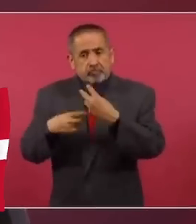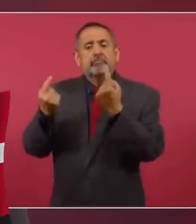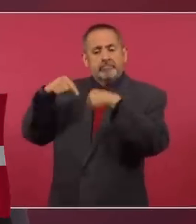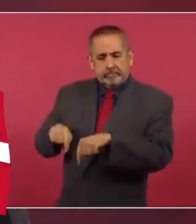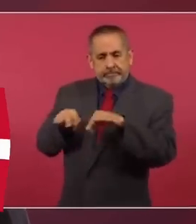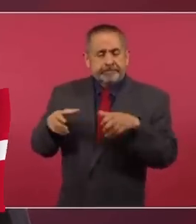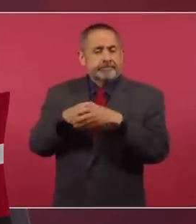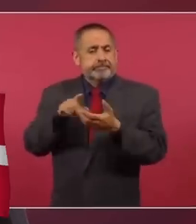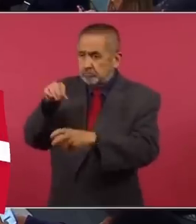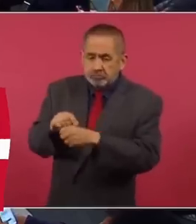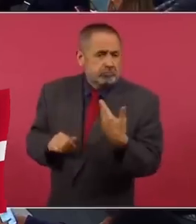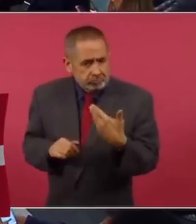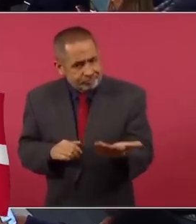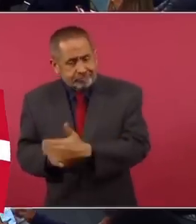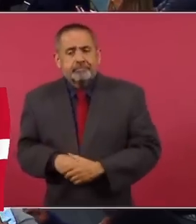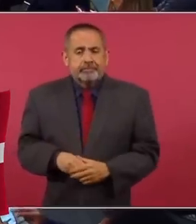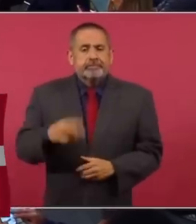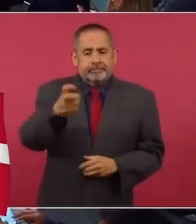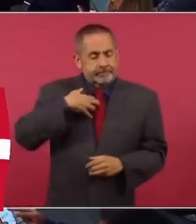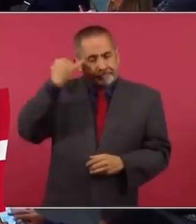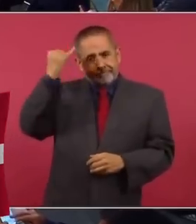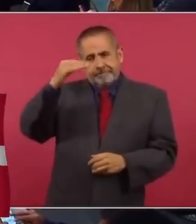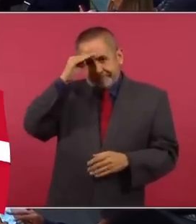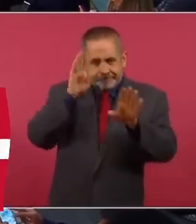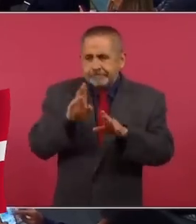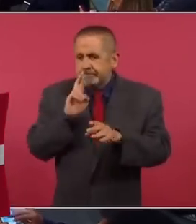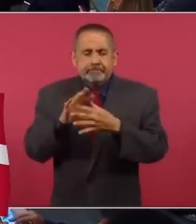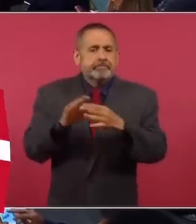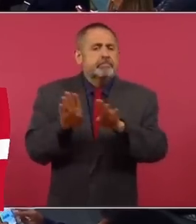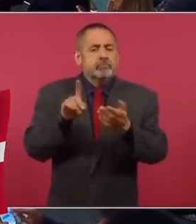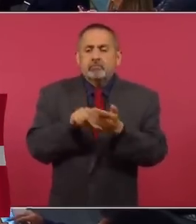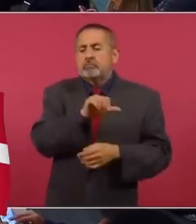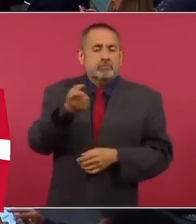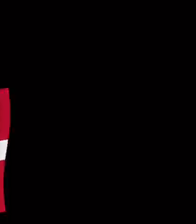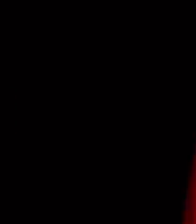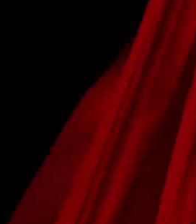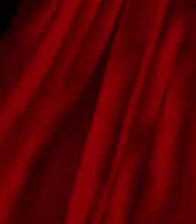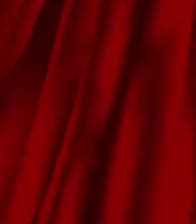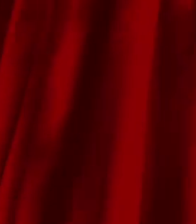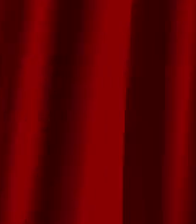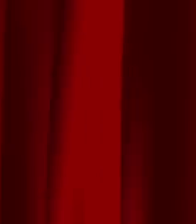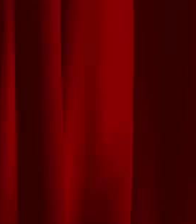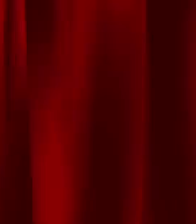en el IMSS Bienestar. Entonces, así estamos pensando, ¿no? Resolver lo de salud este año.